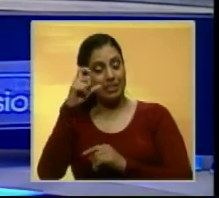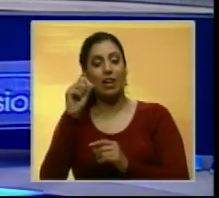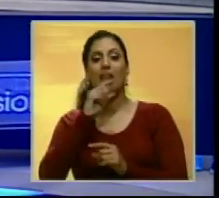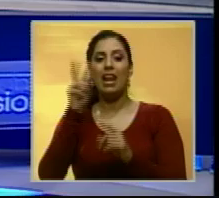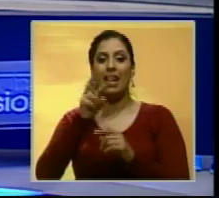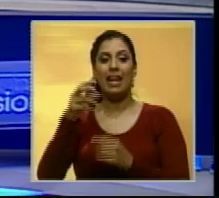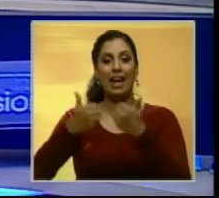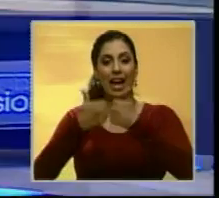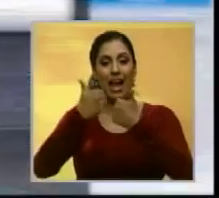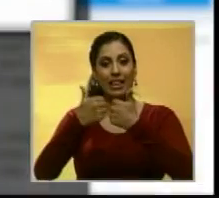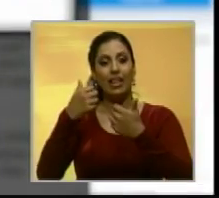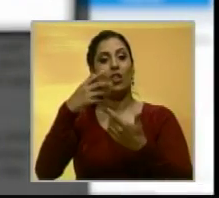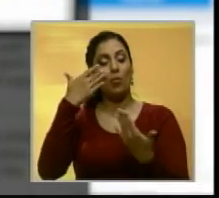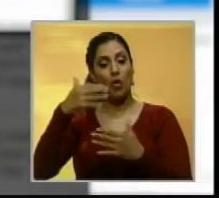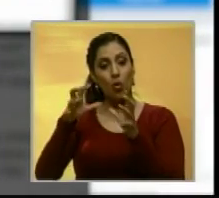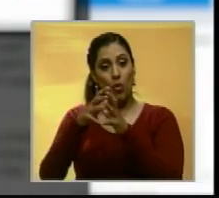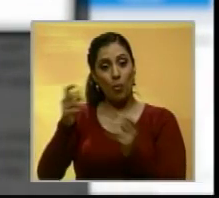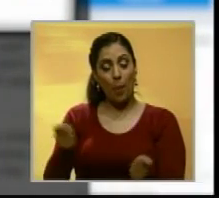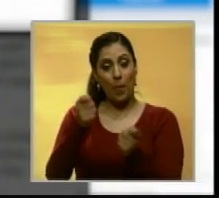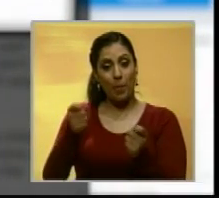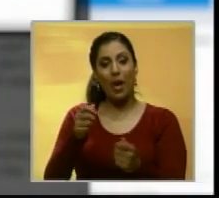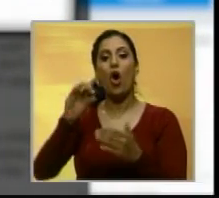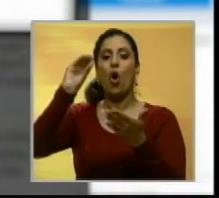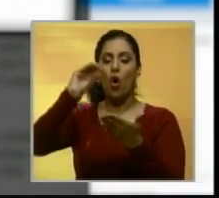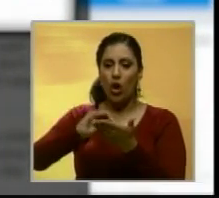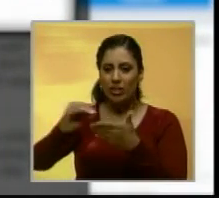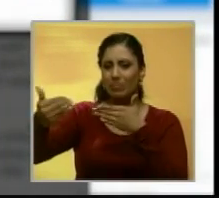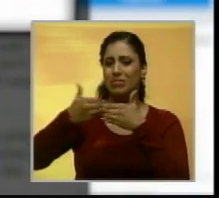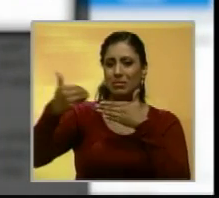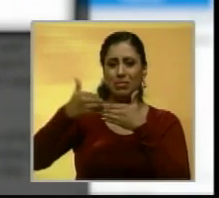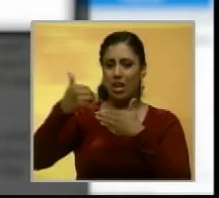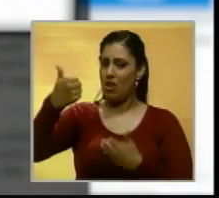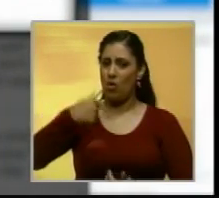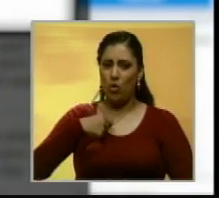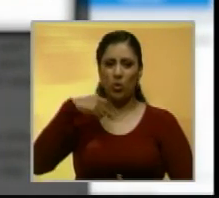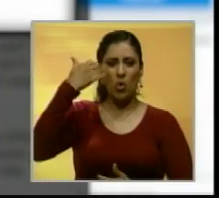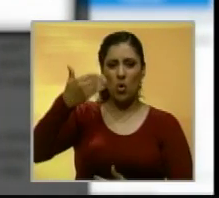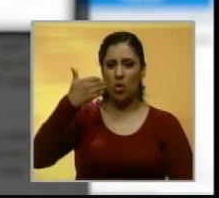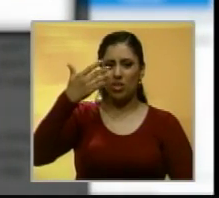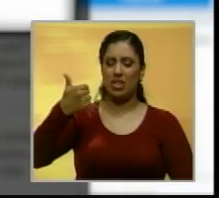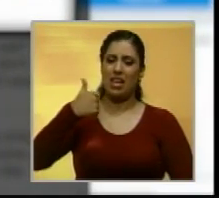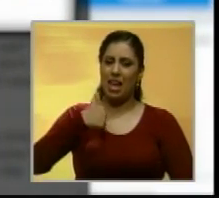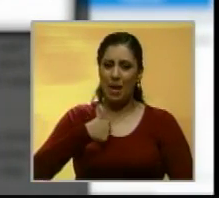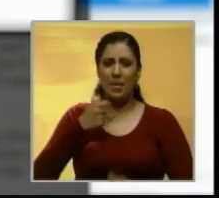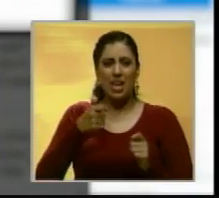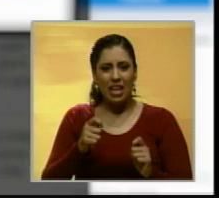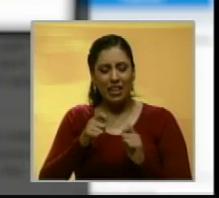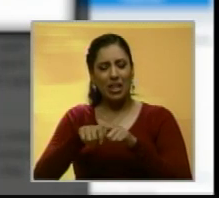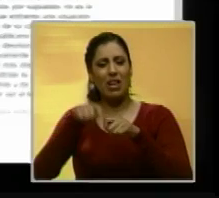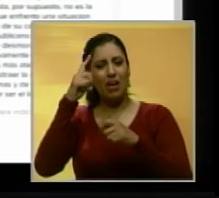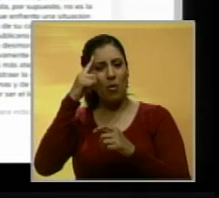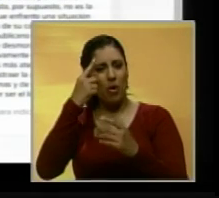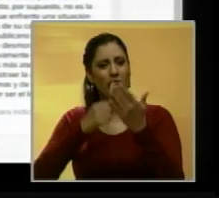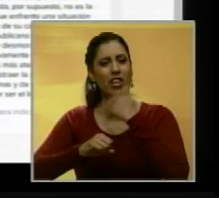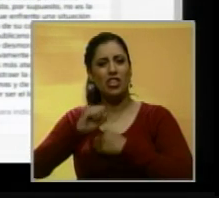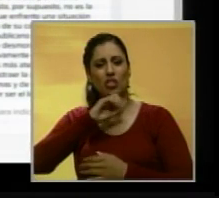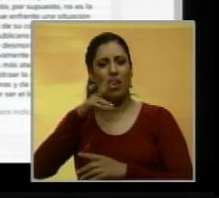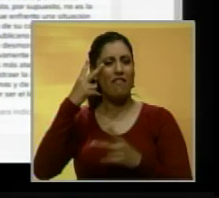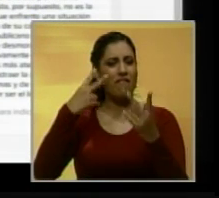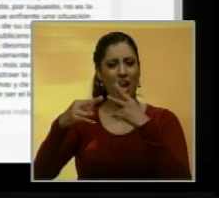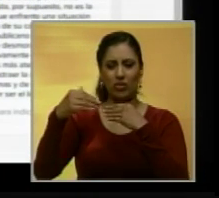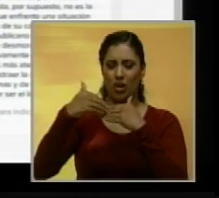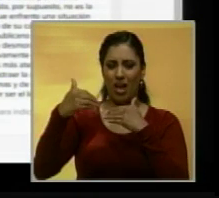el candidato republicano y su equipo de campaña nuevamente están generando ataques, insultos e intentando revivir difamaciones y